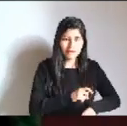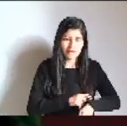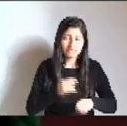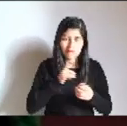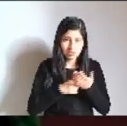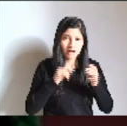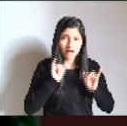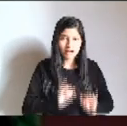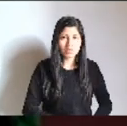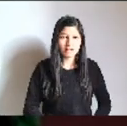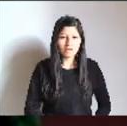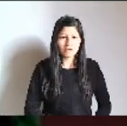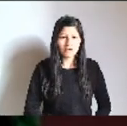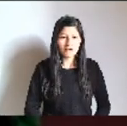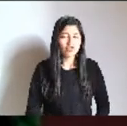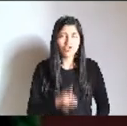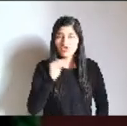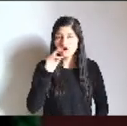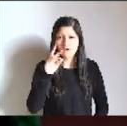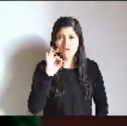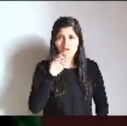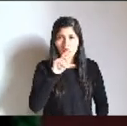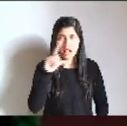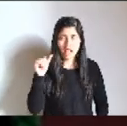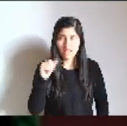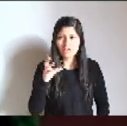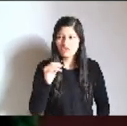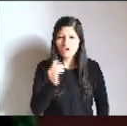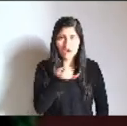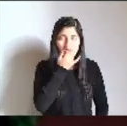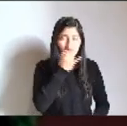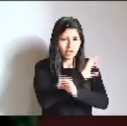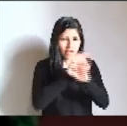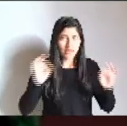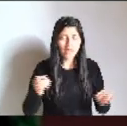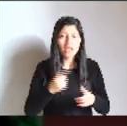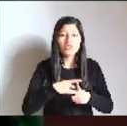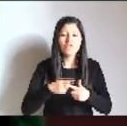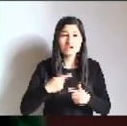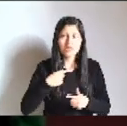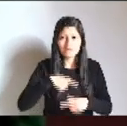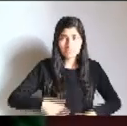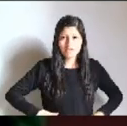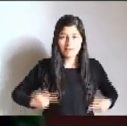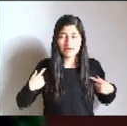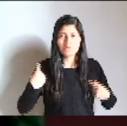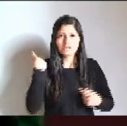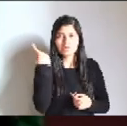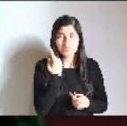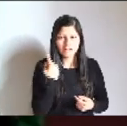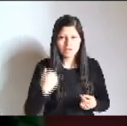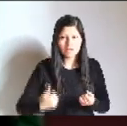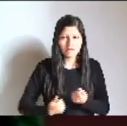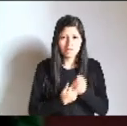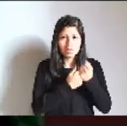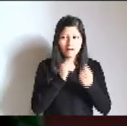ansía llegar a término y no fallará. Entonces, vivamos siempre apoyados en nuestra